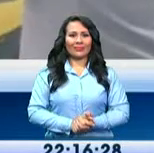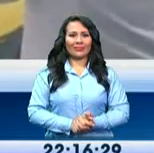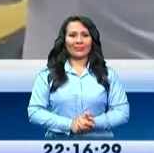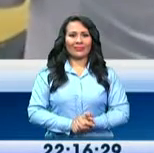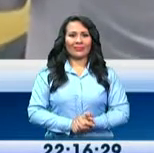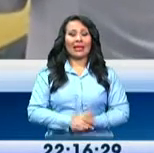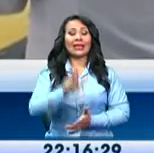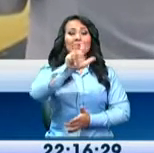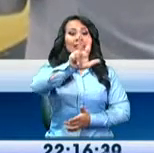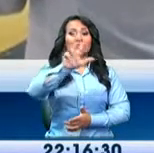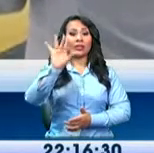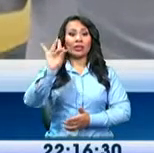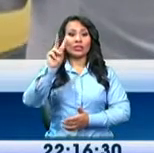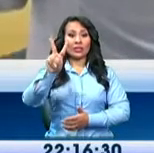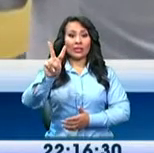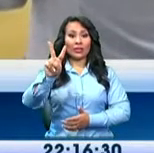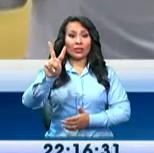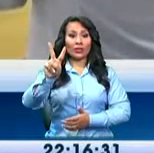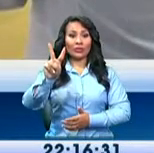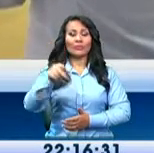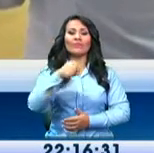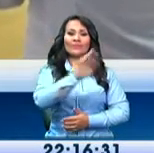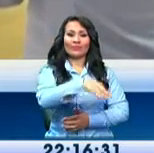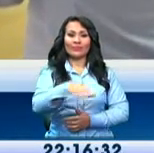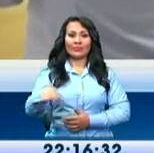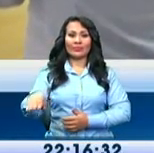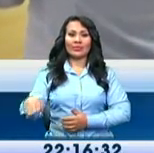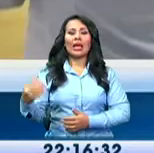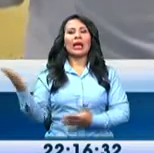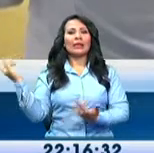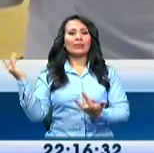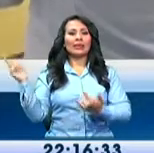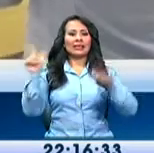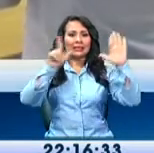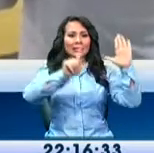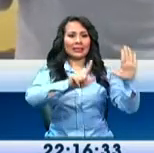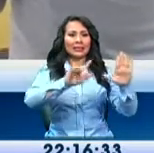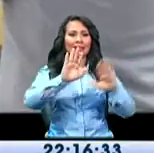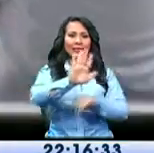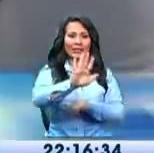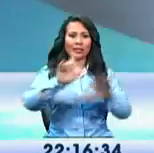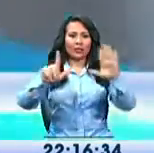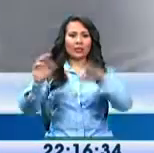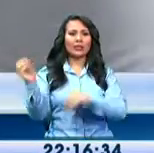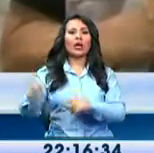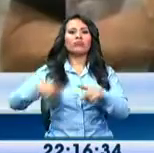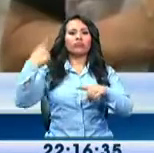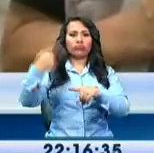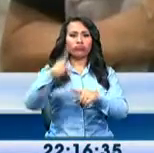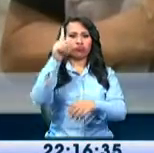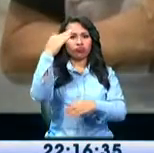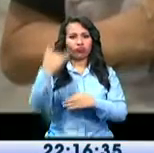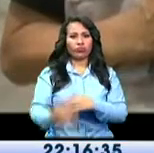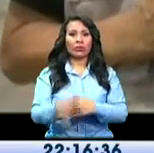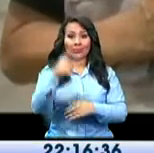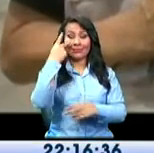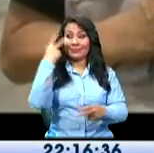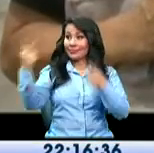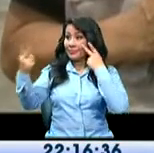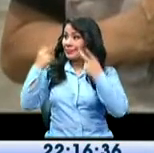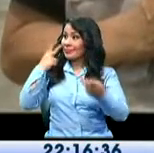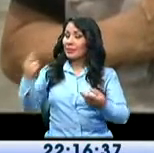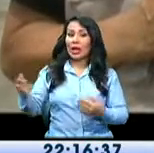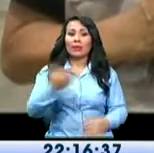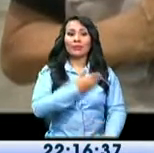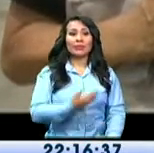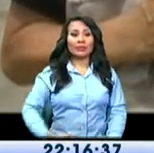...382 estudiantes ahorita, se habrá previsión de 570 para el próximo año lectivo en una sola jornada. En su recorrido el presidente de la República visitó